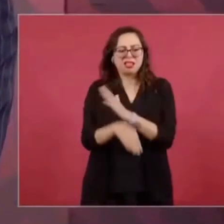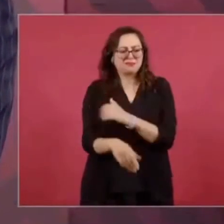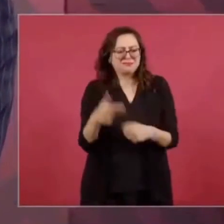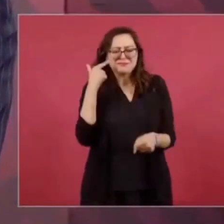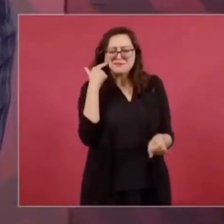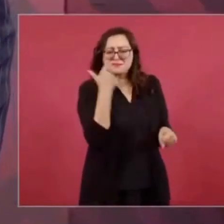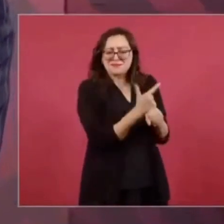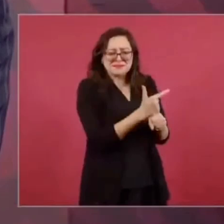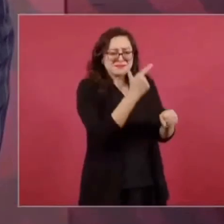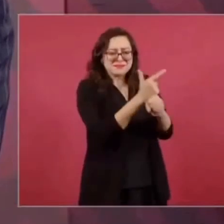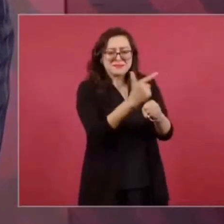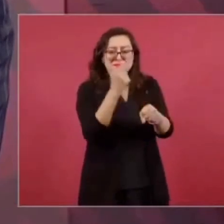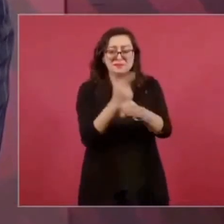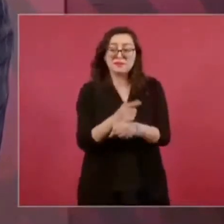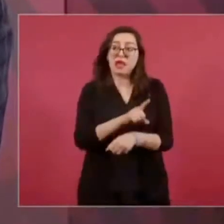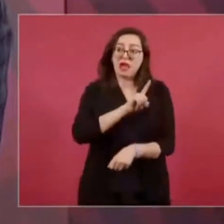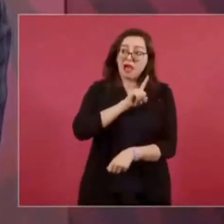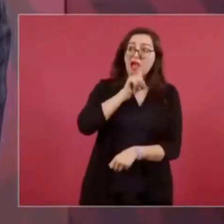desde París,